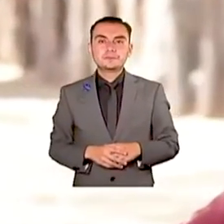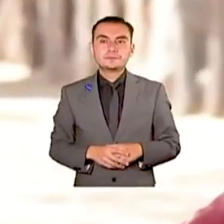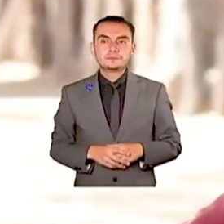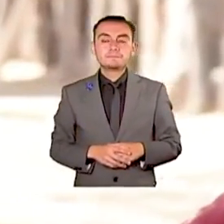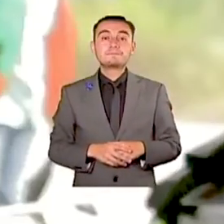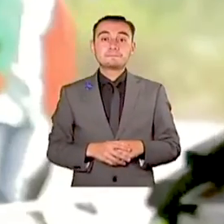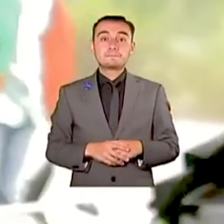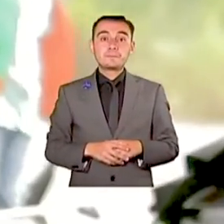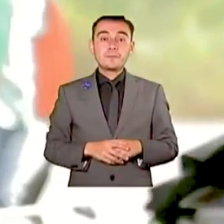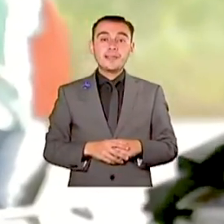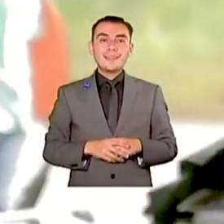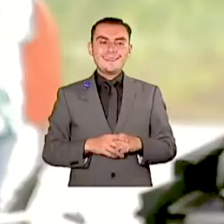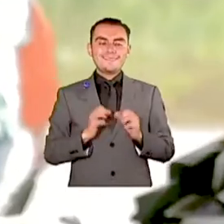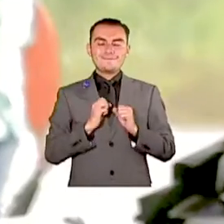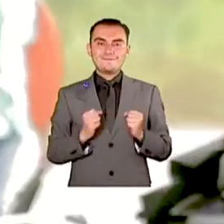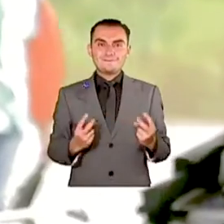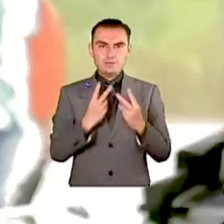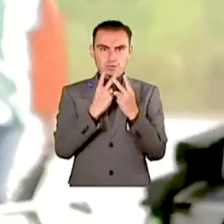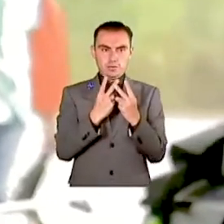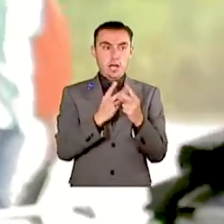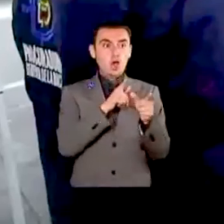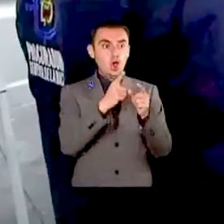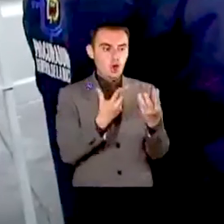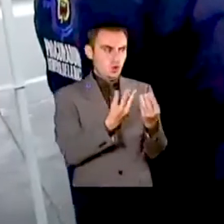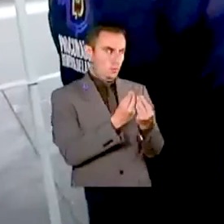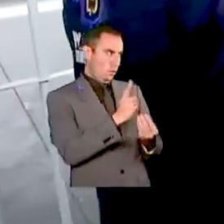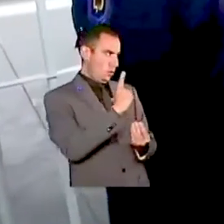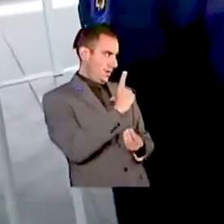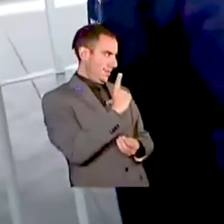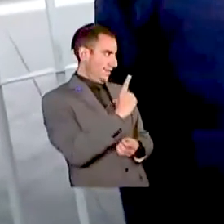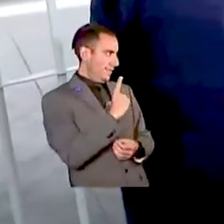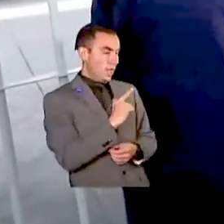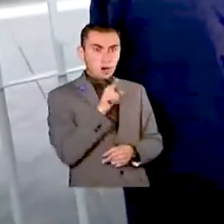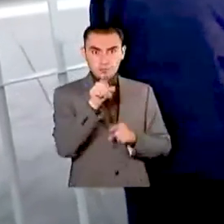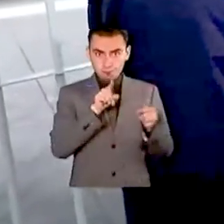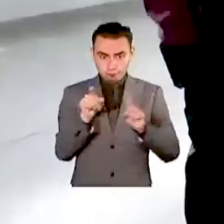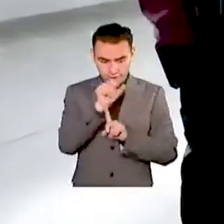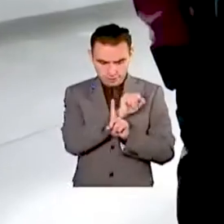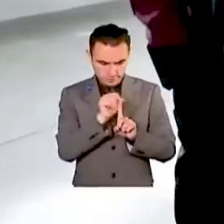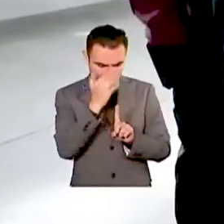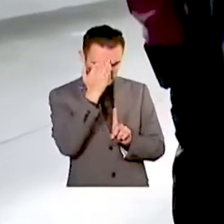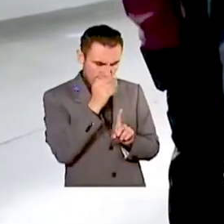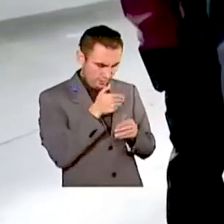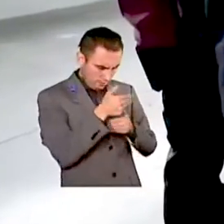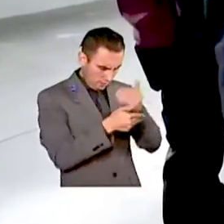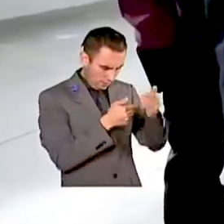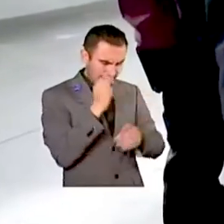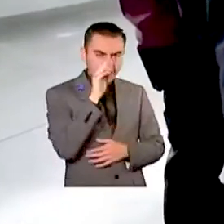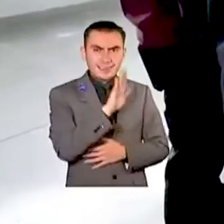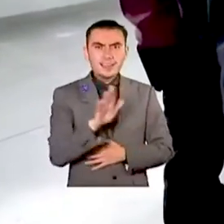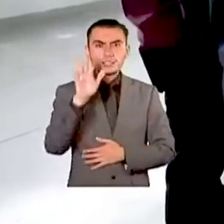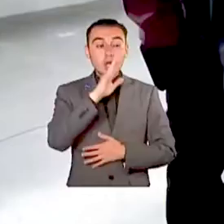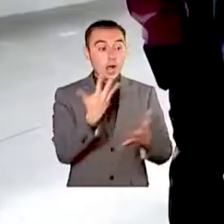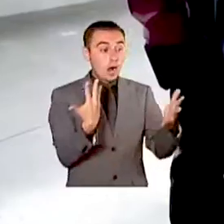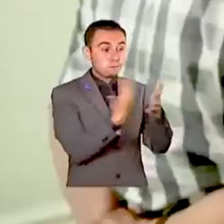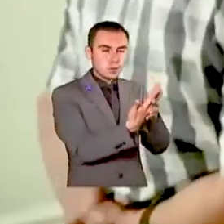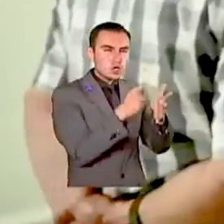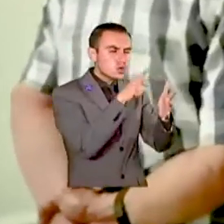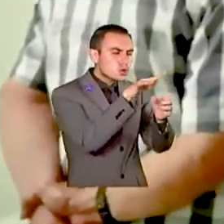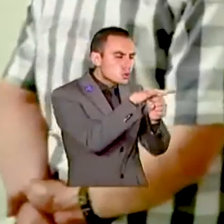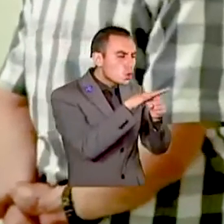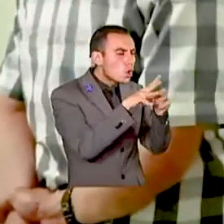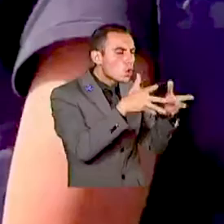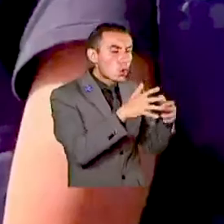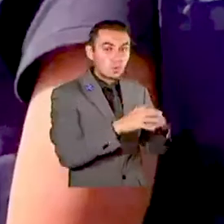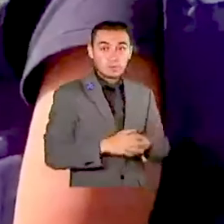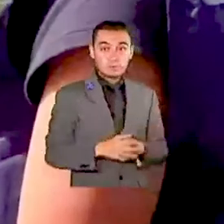La violencia contra líderes y lideresas sociales, el seguimiento permanente a las condiciones del sistema nacional penitenciario y carcelario,